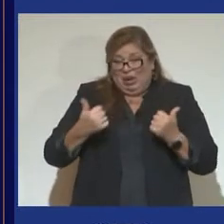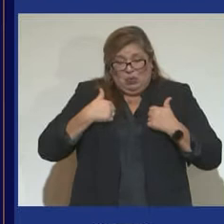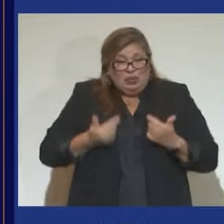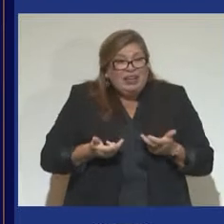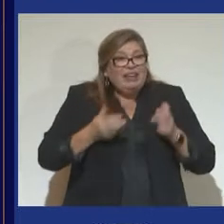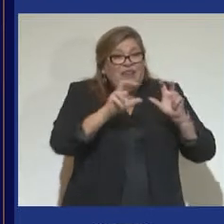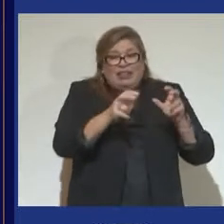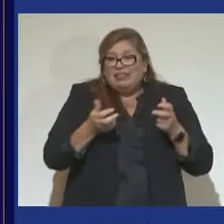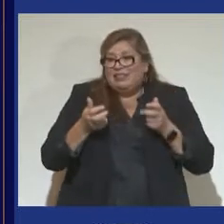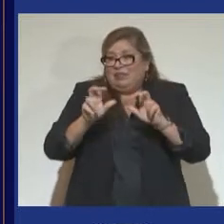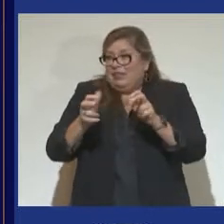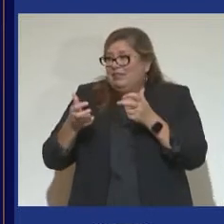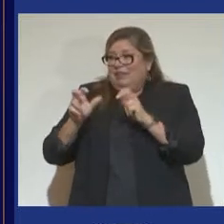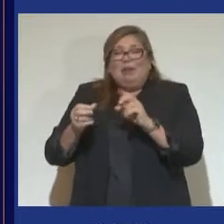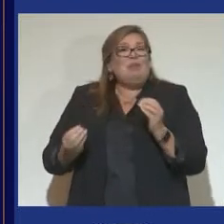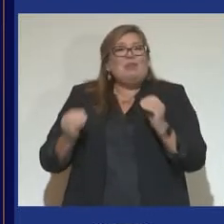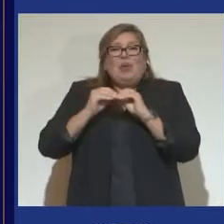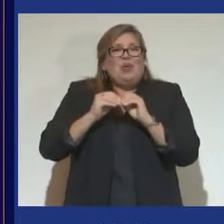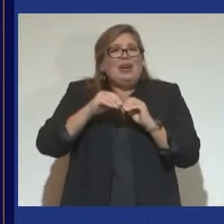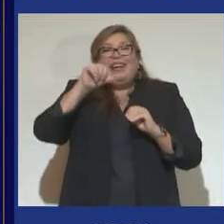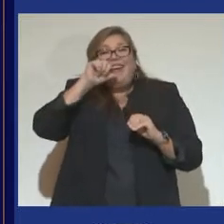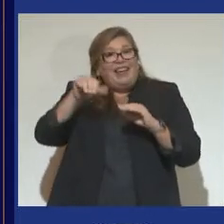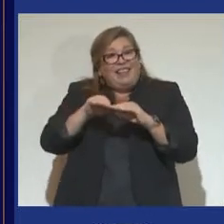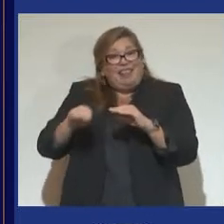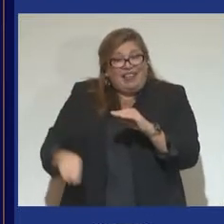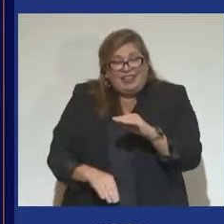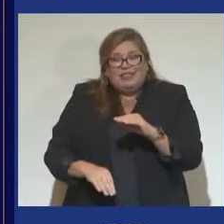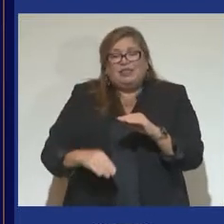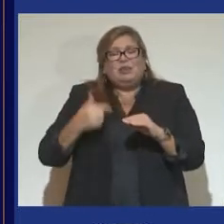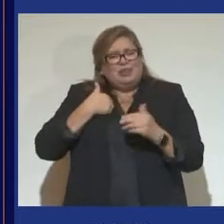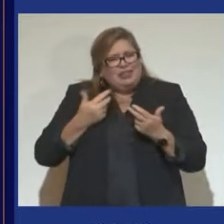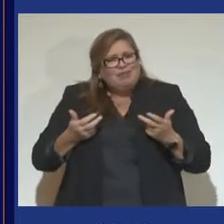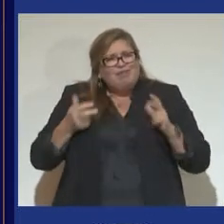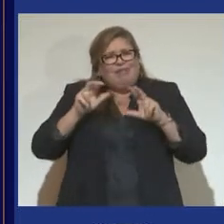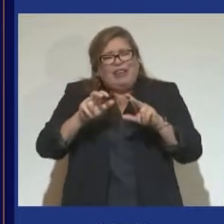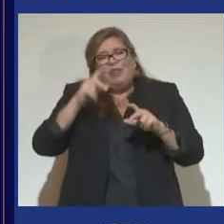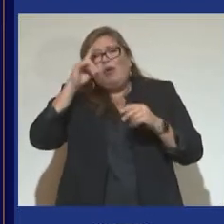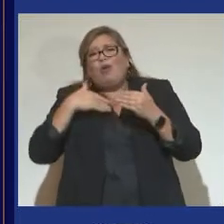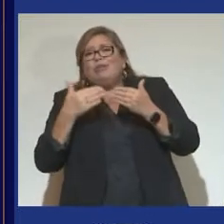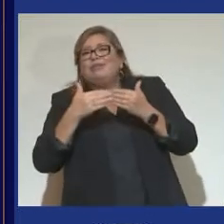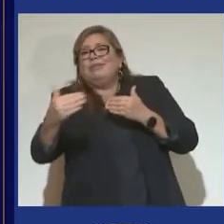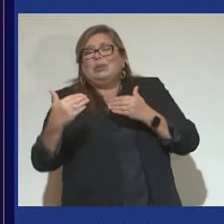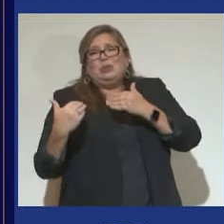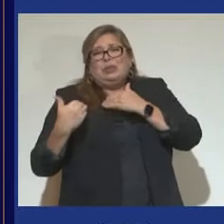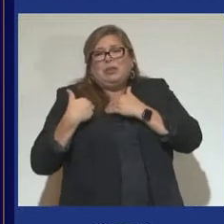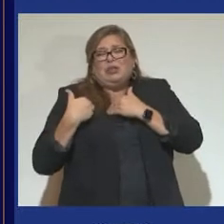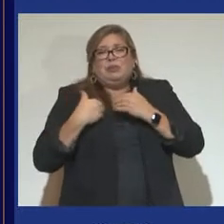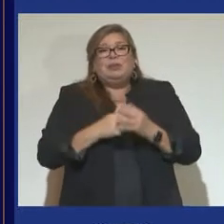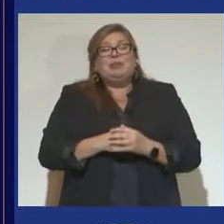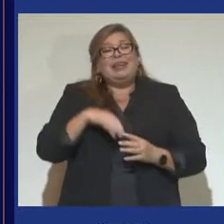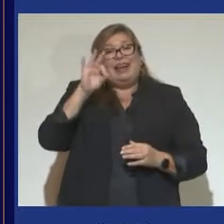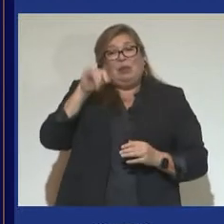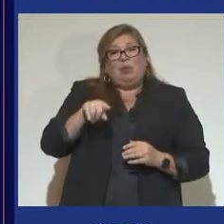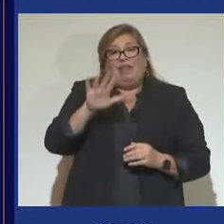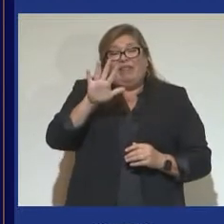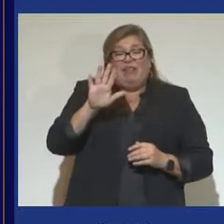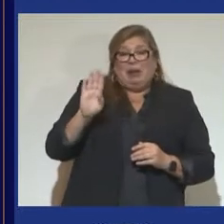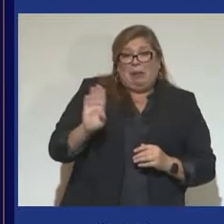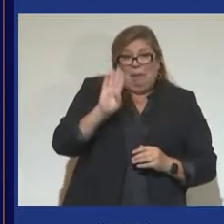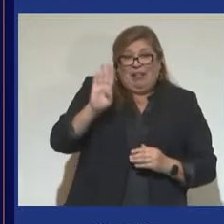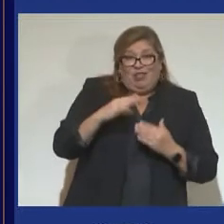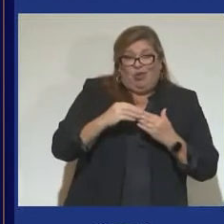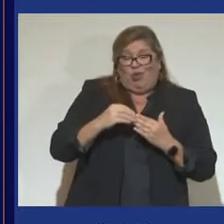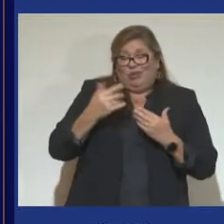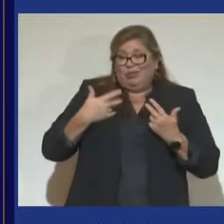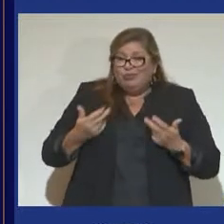que incluso un año atrás resolver nuestras responsabilidades fiscales 9.5 mil millones